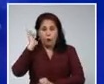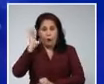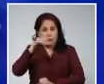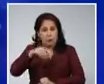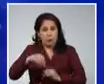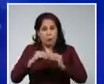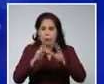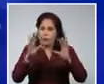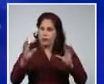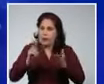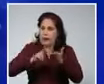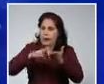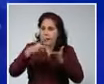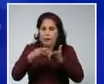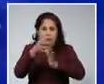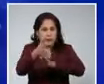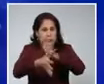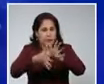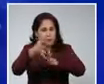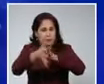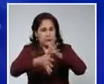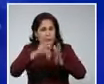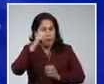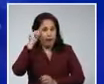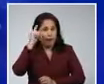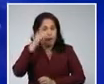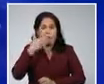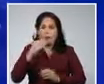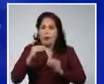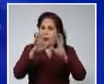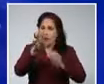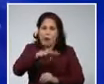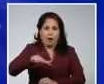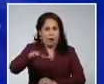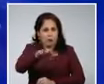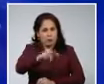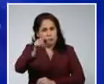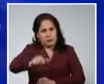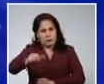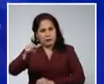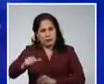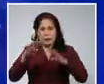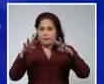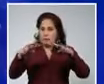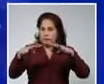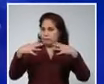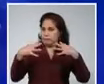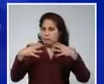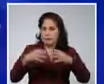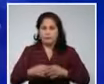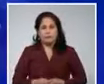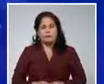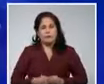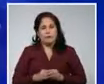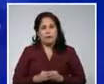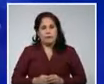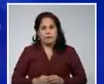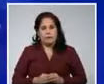a la intérprete de lenguas de señas y, como siempre digo, a todas las personas que escuchan y cumplen con la